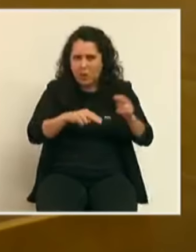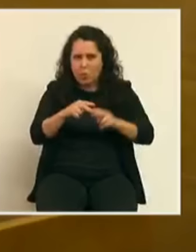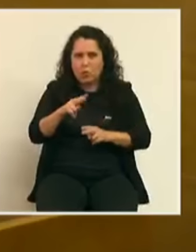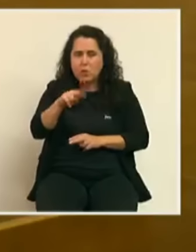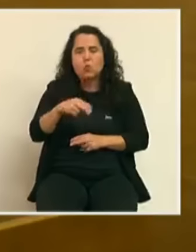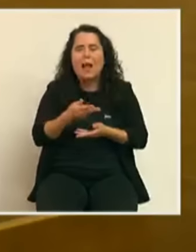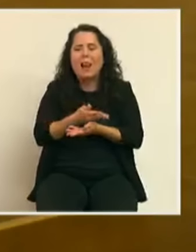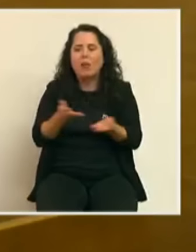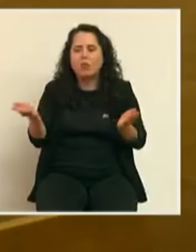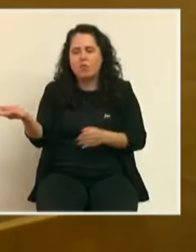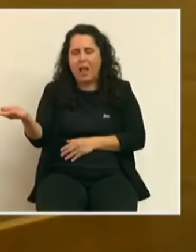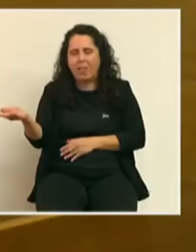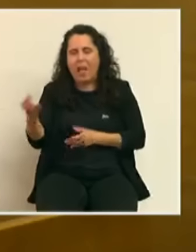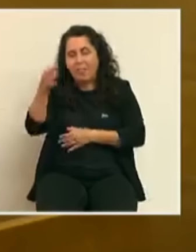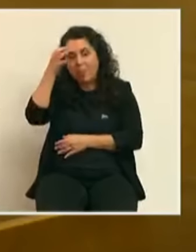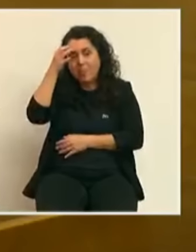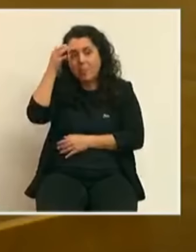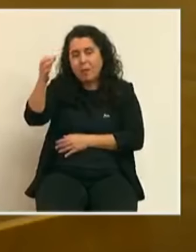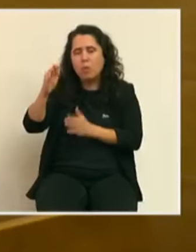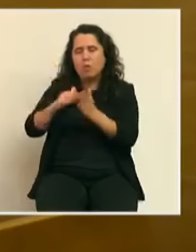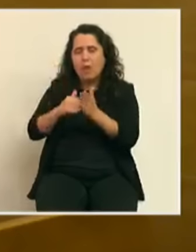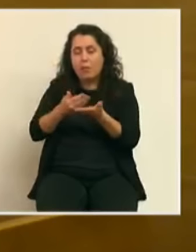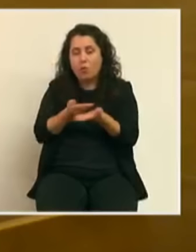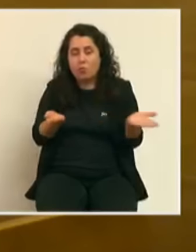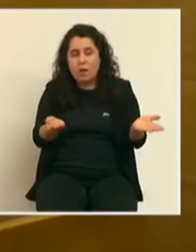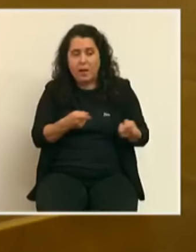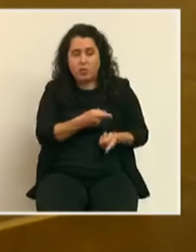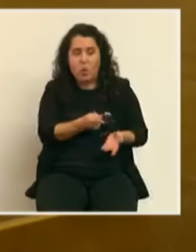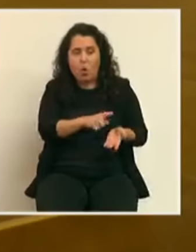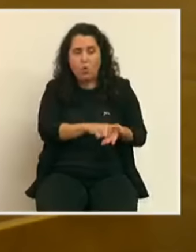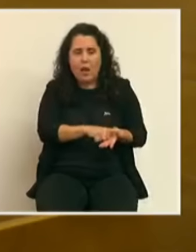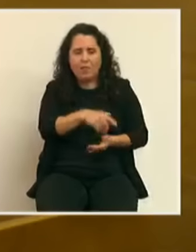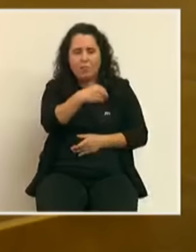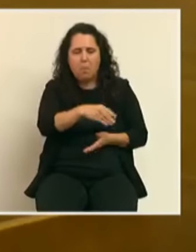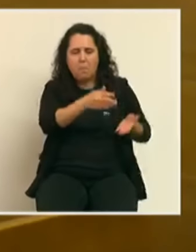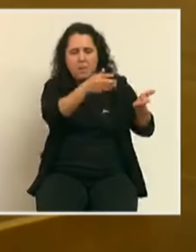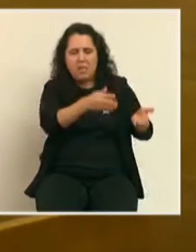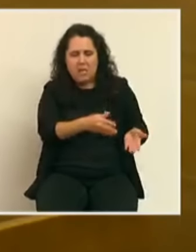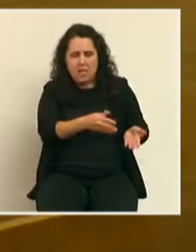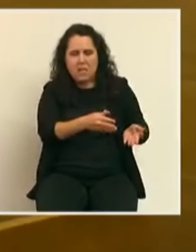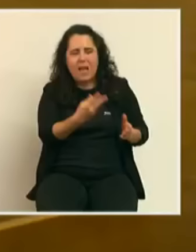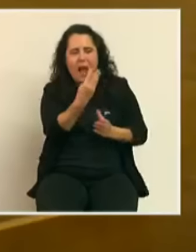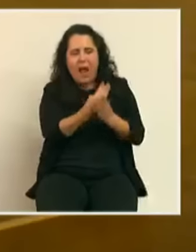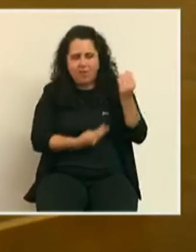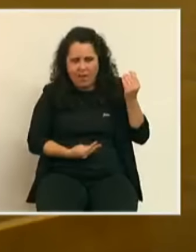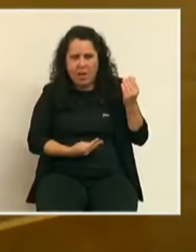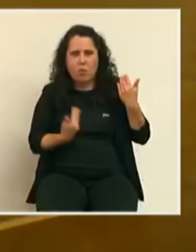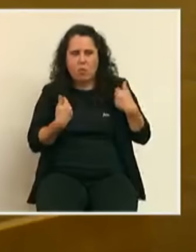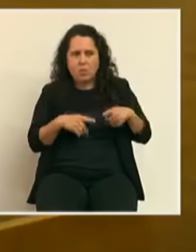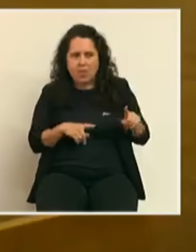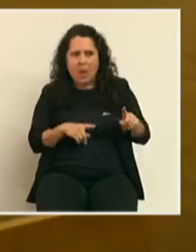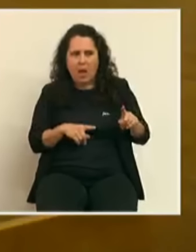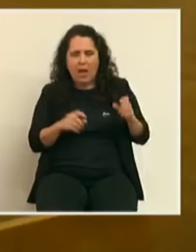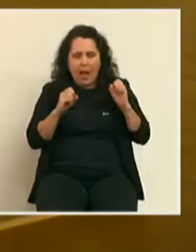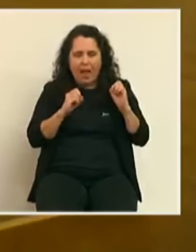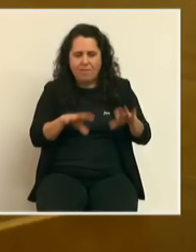la confianza del poble valenciano en un presidente que los ha fallado, que los ha